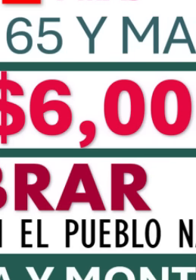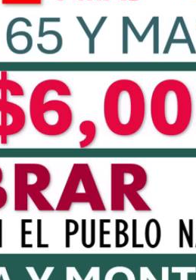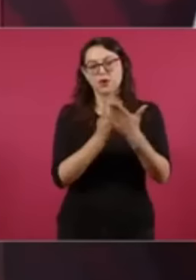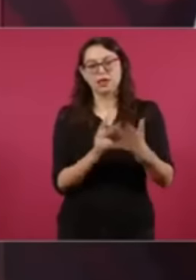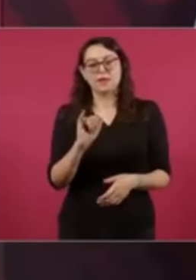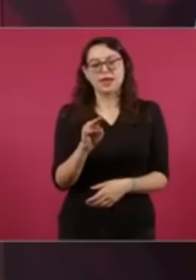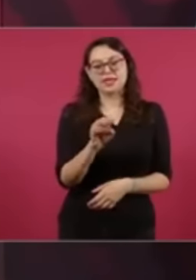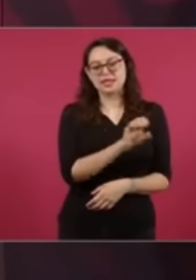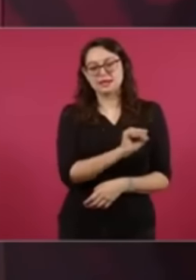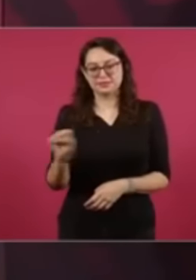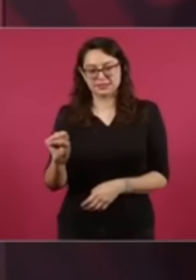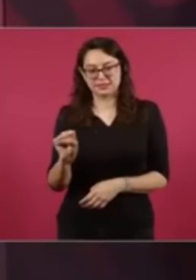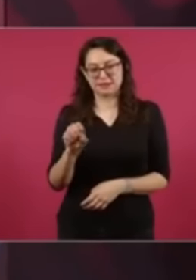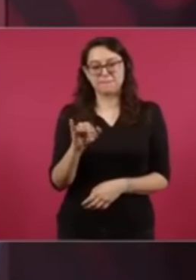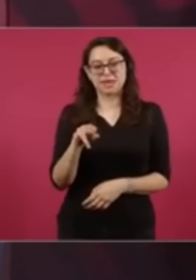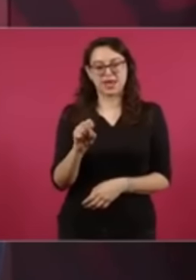este video.